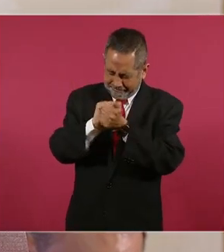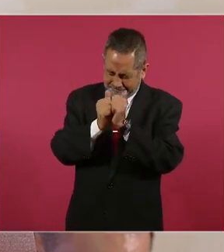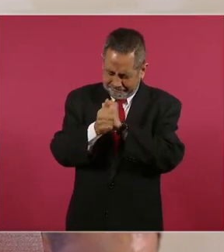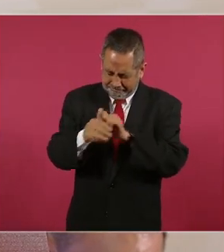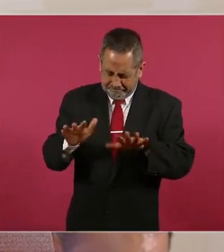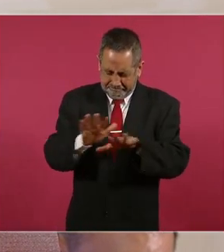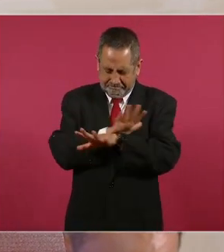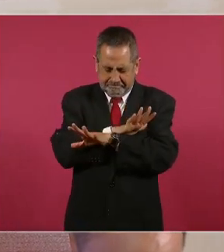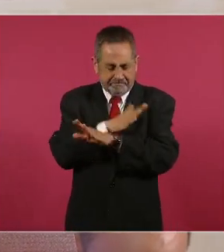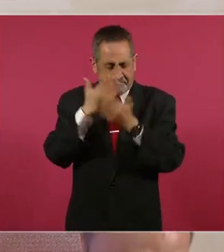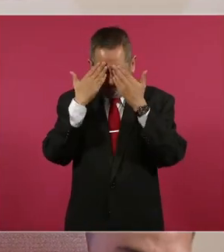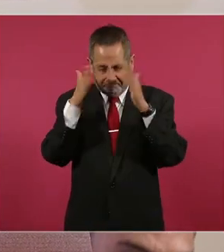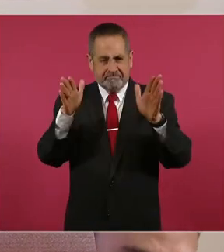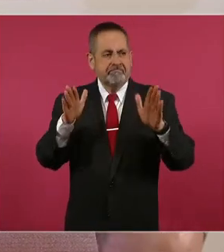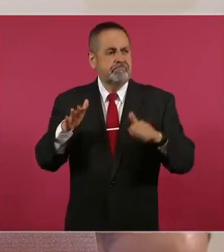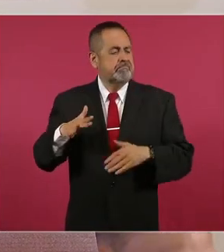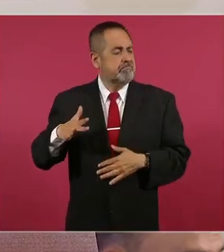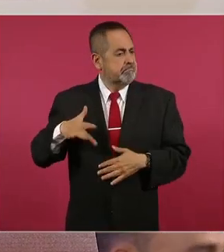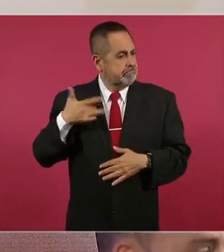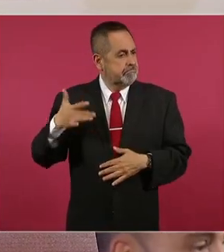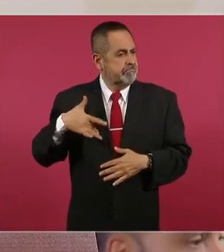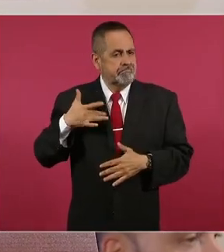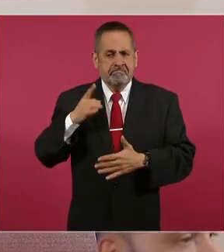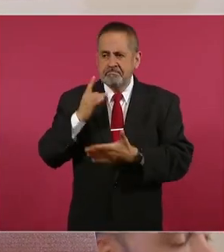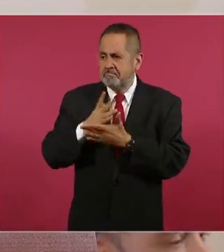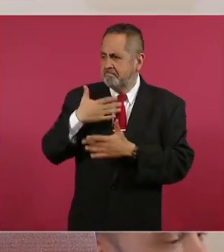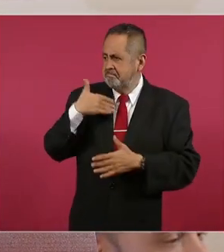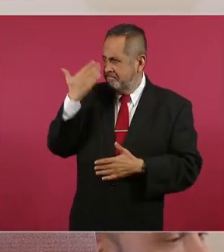una revolución de las conciencias.